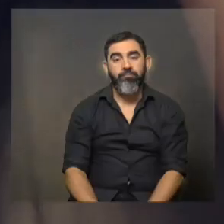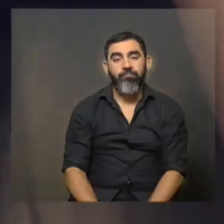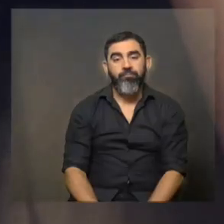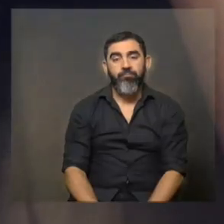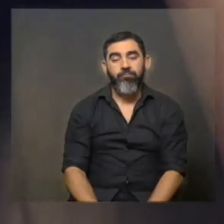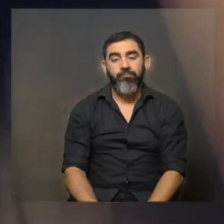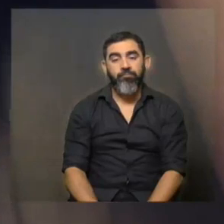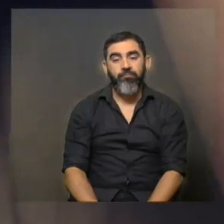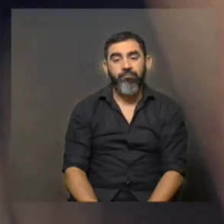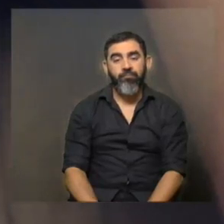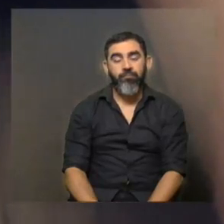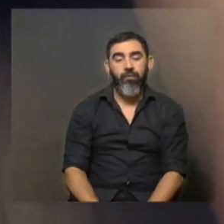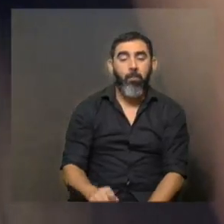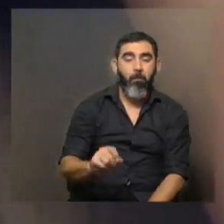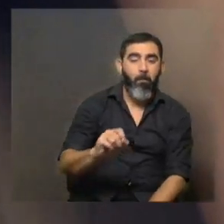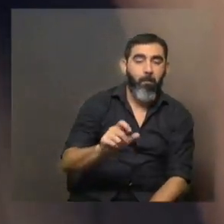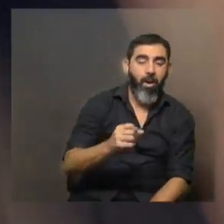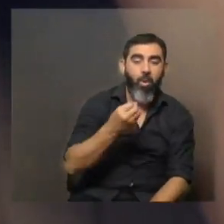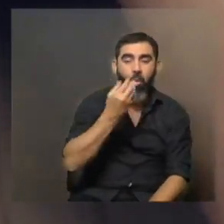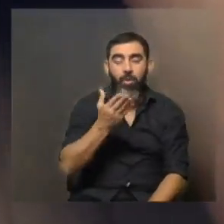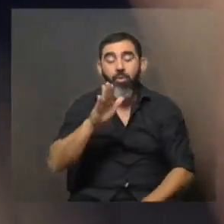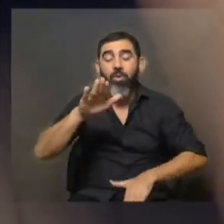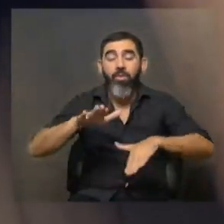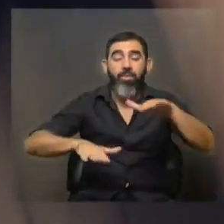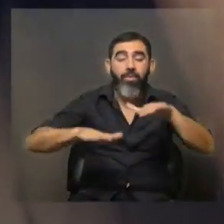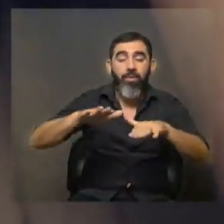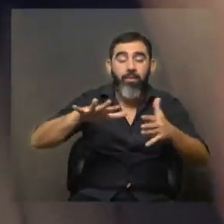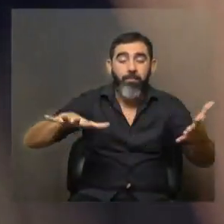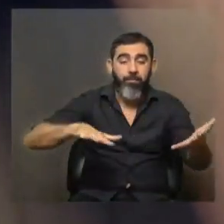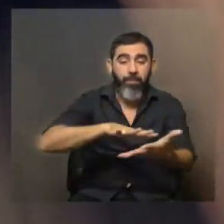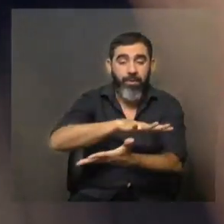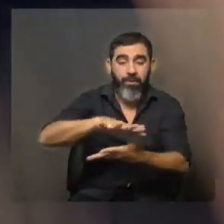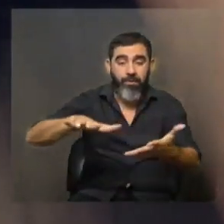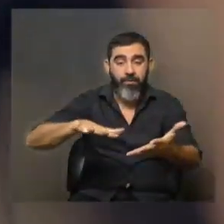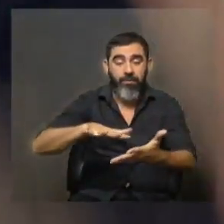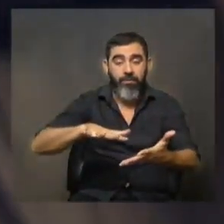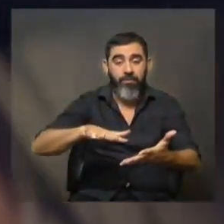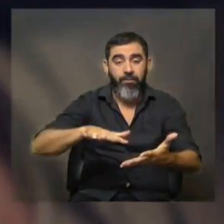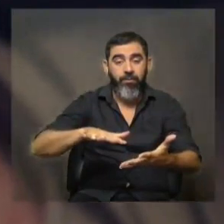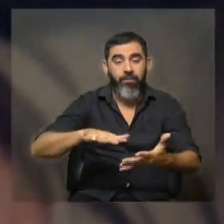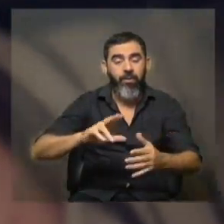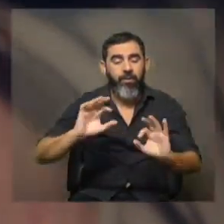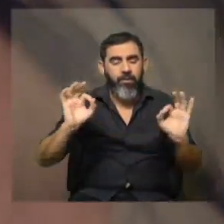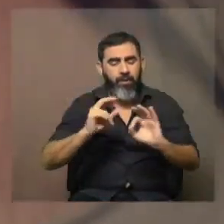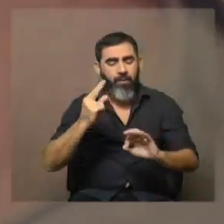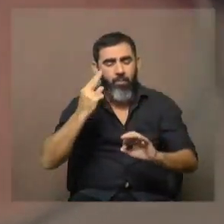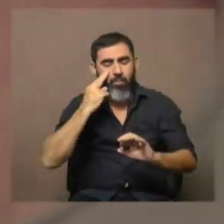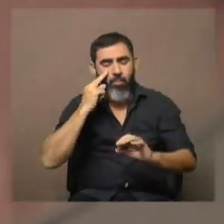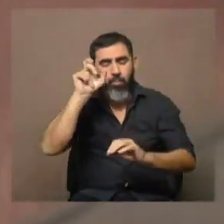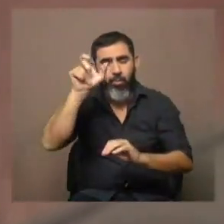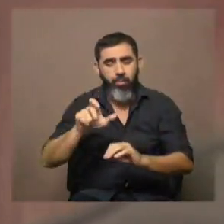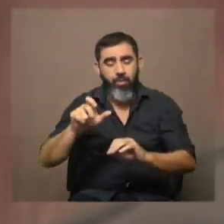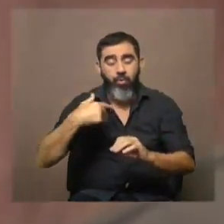Si es malo o no despertarlo depende de las circunstancias que estemos viendo. No le va a suceder nada al sonámbulo si